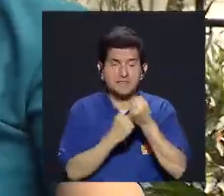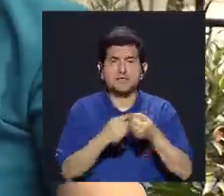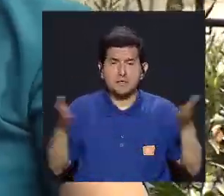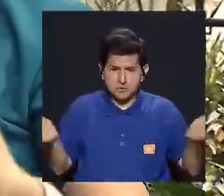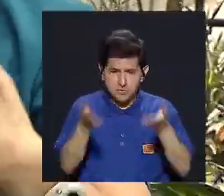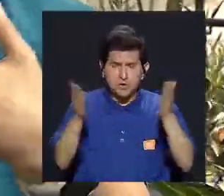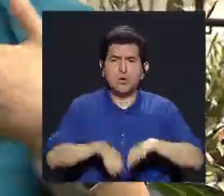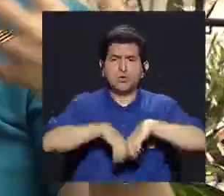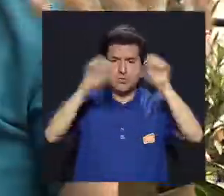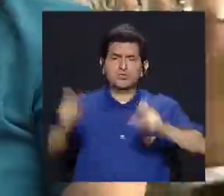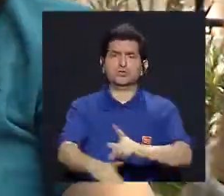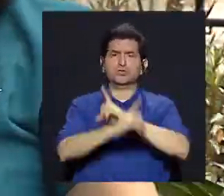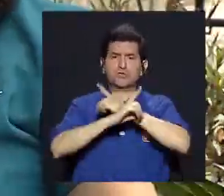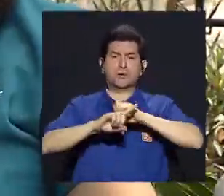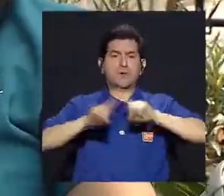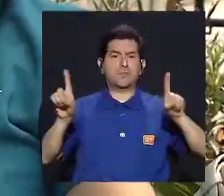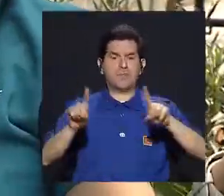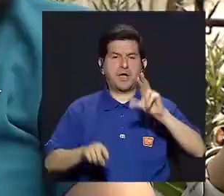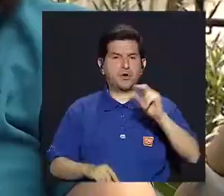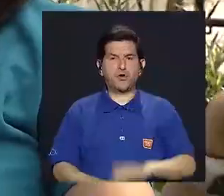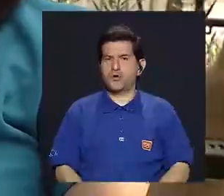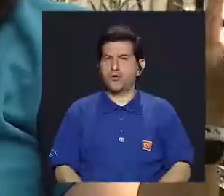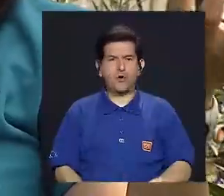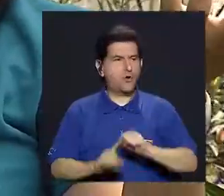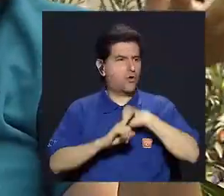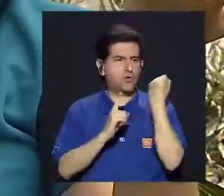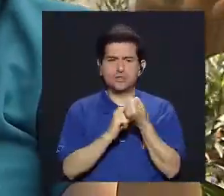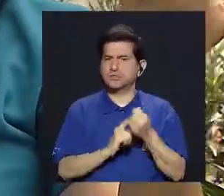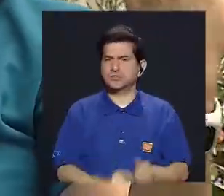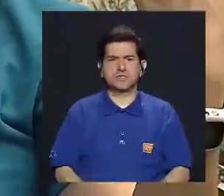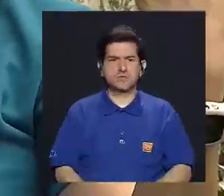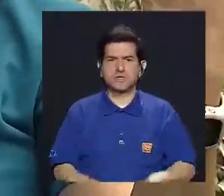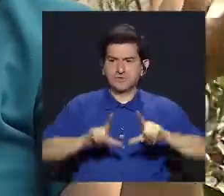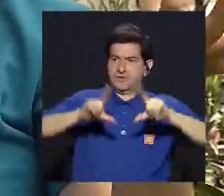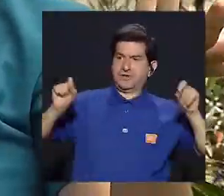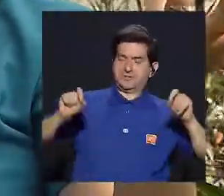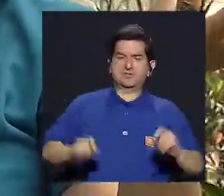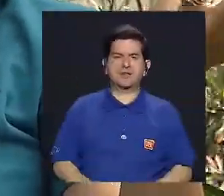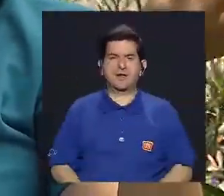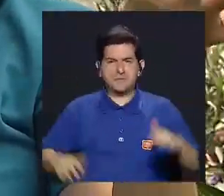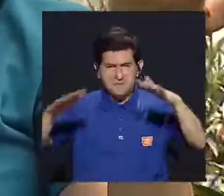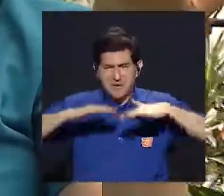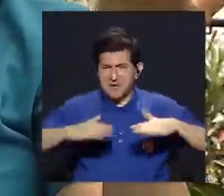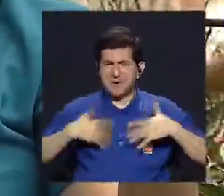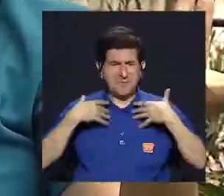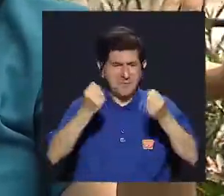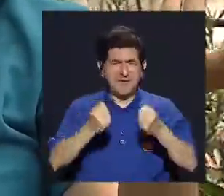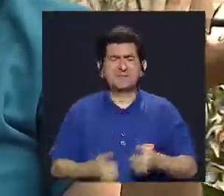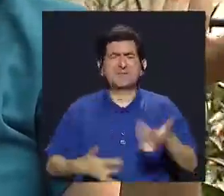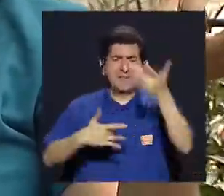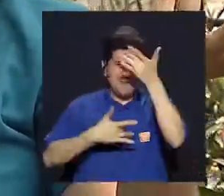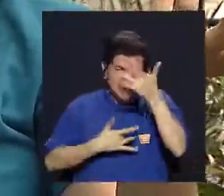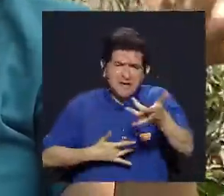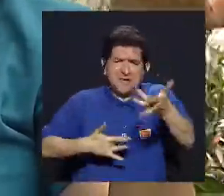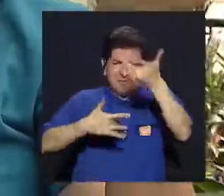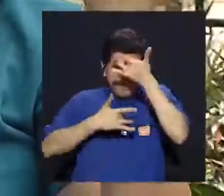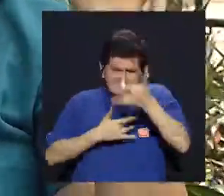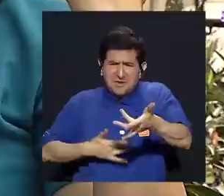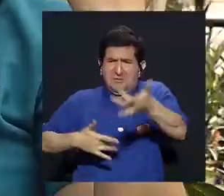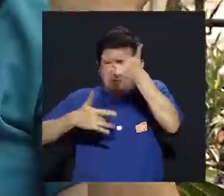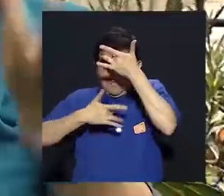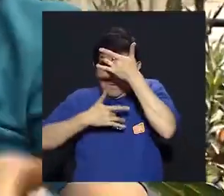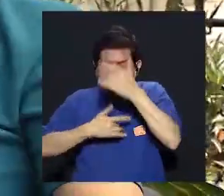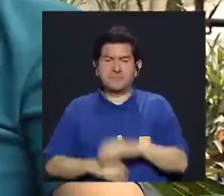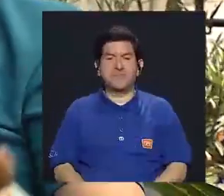estimulen su sistema inmunológico pero tampoco llegar al extremo de que pensemos que está en un ambiente insalubre donde se están enfermando continuamente